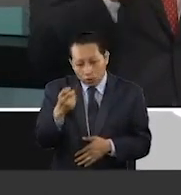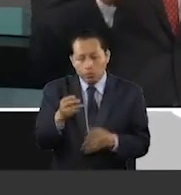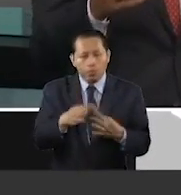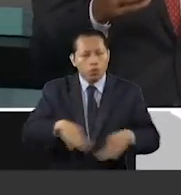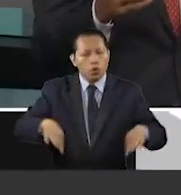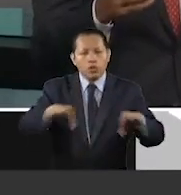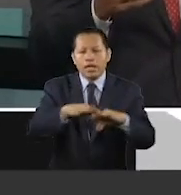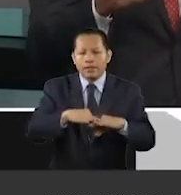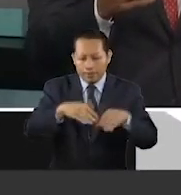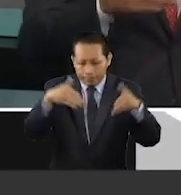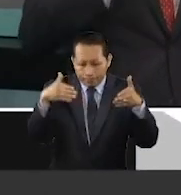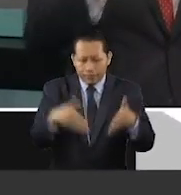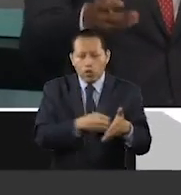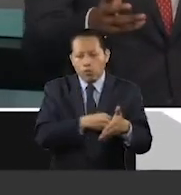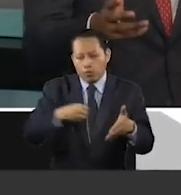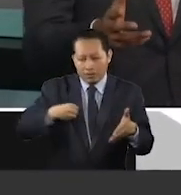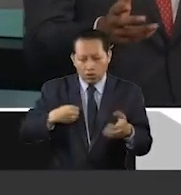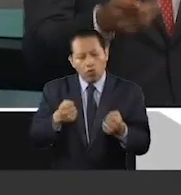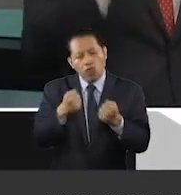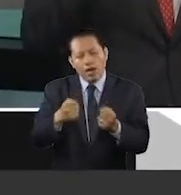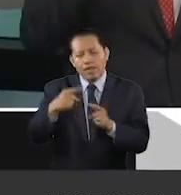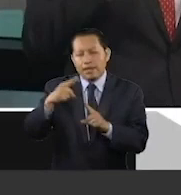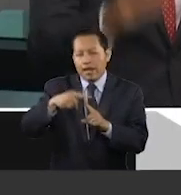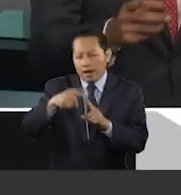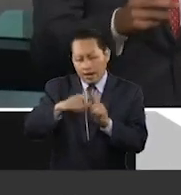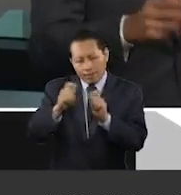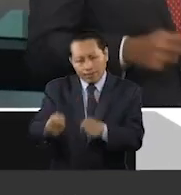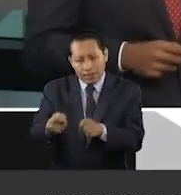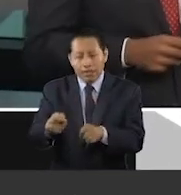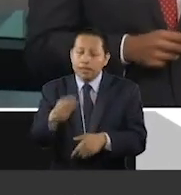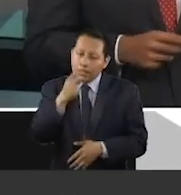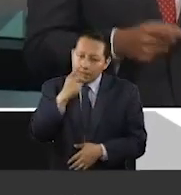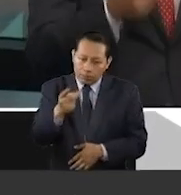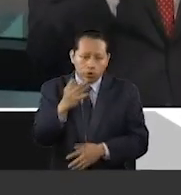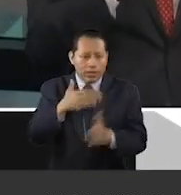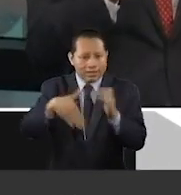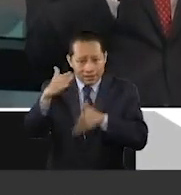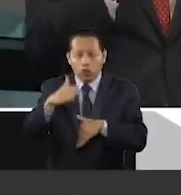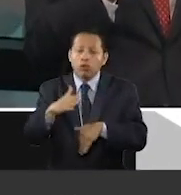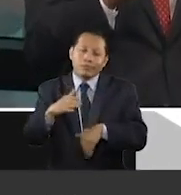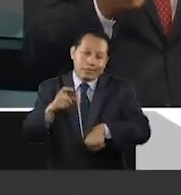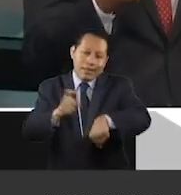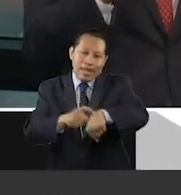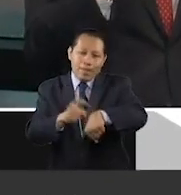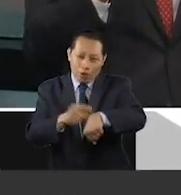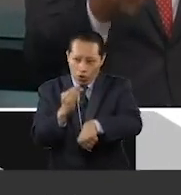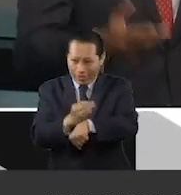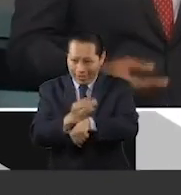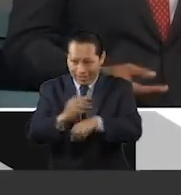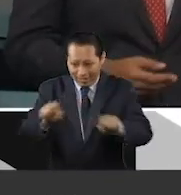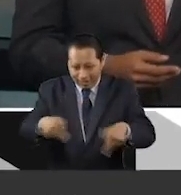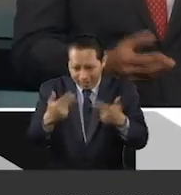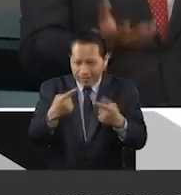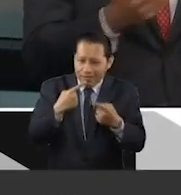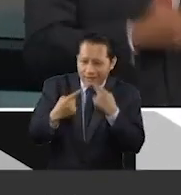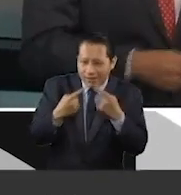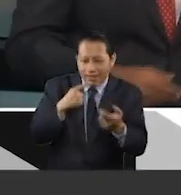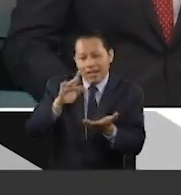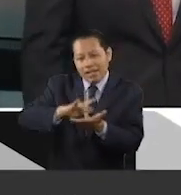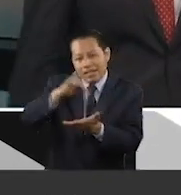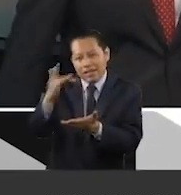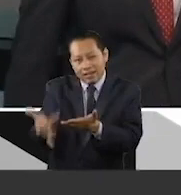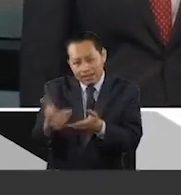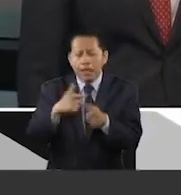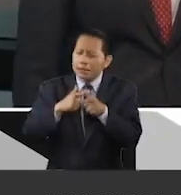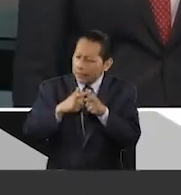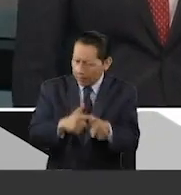una gran tarea. Y bueno, le deseamos, por supuesto, éxito. Le agradecemos por su tiempo y vamos a estar muy en comunicación con usted para seguir teniendo